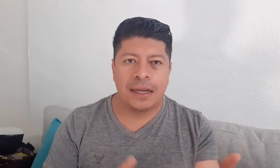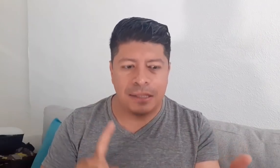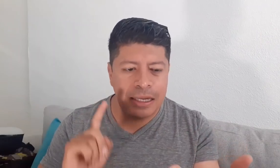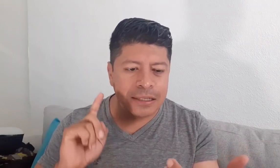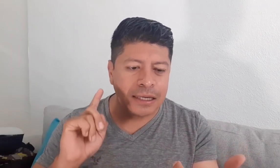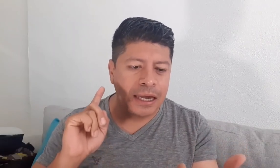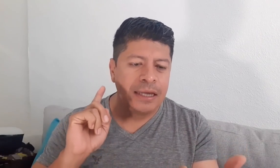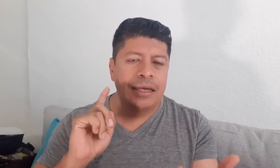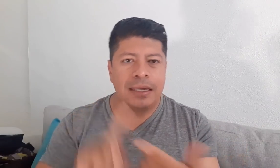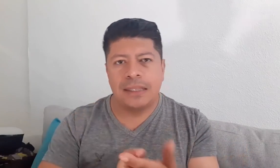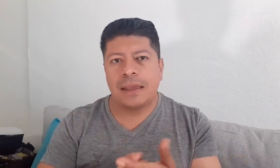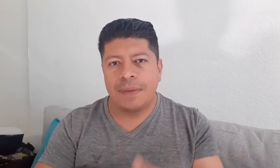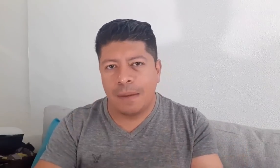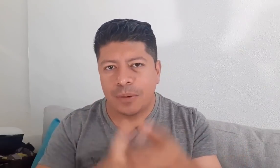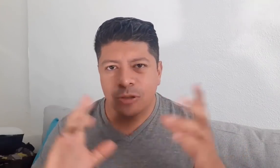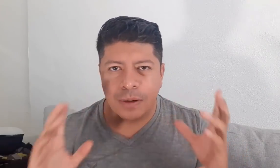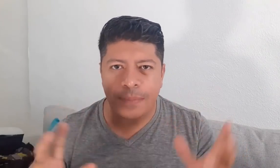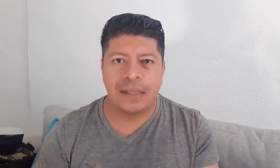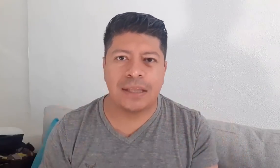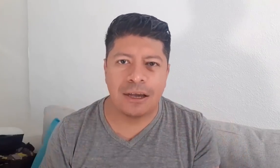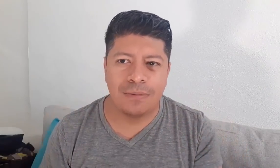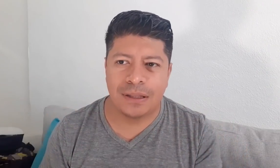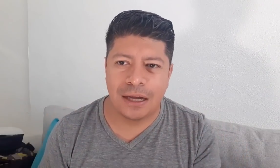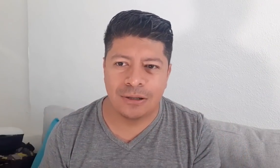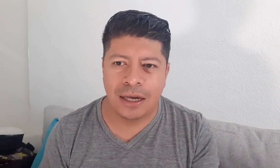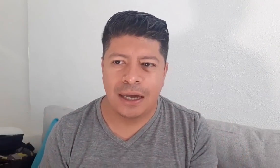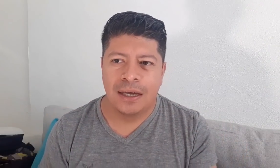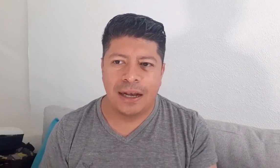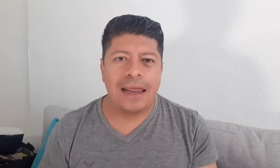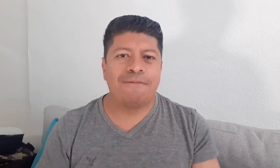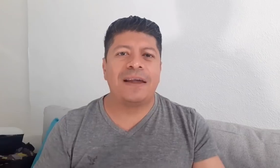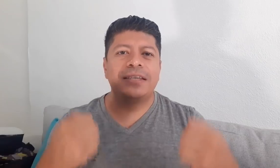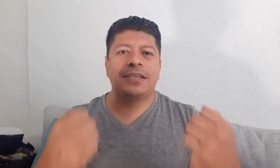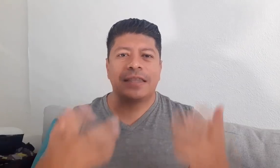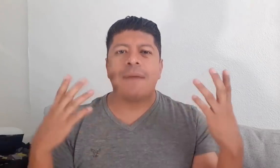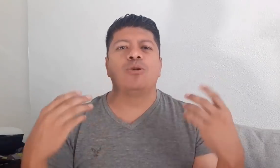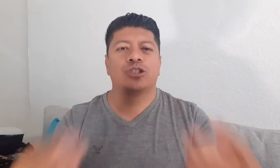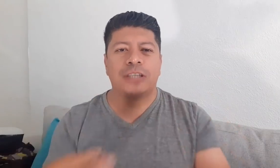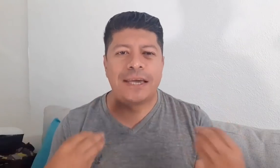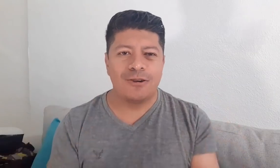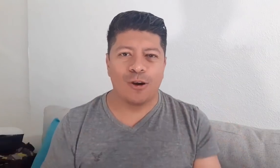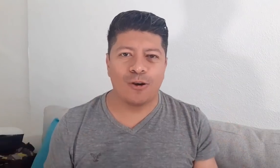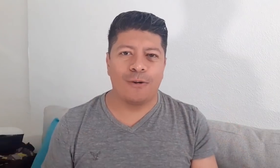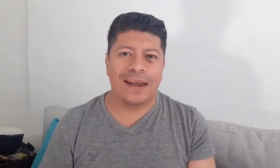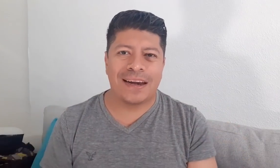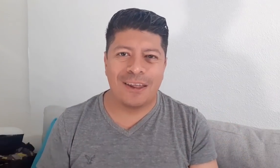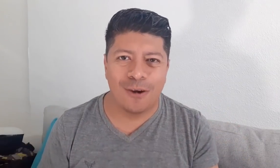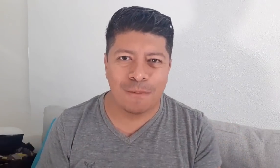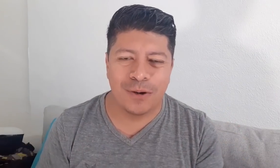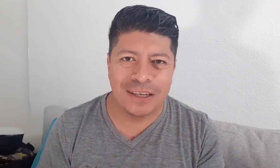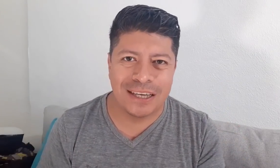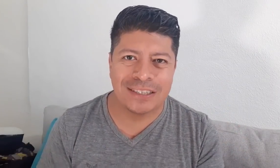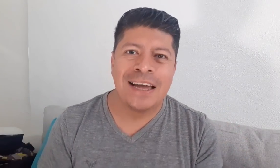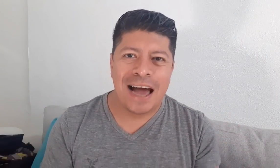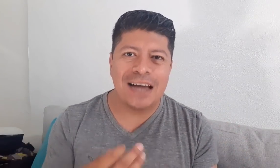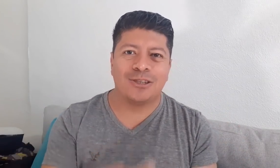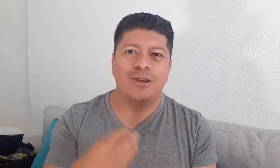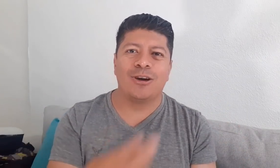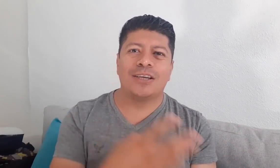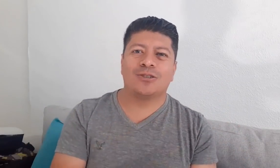gobernador, que retírese. Y también, pues obviamente, hay comentarios que le felicitamos, señor gobernador, por